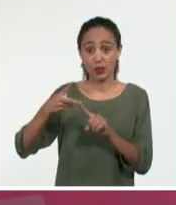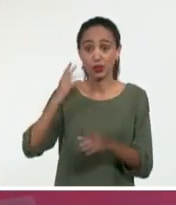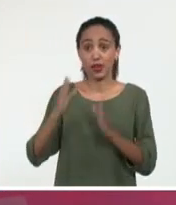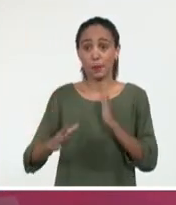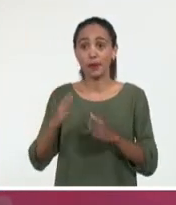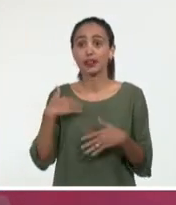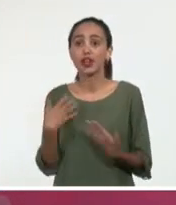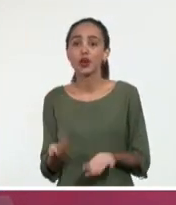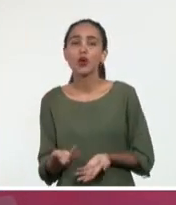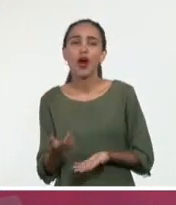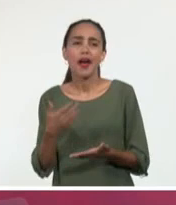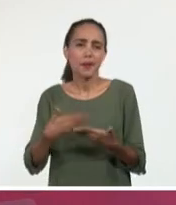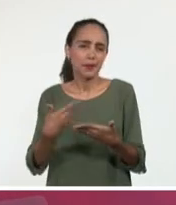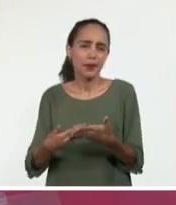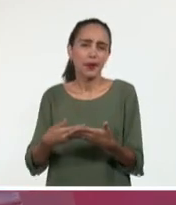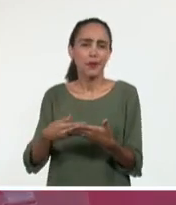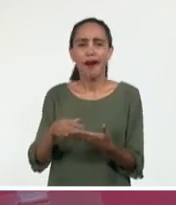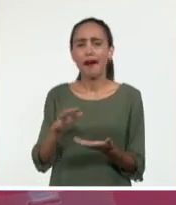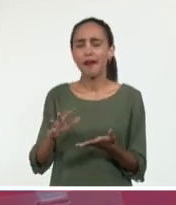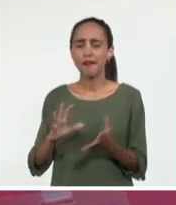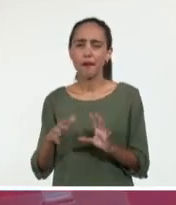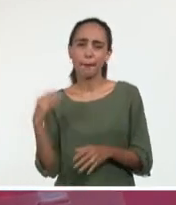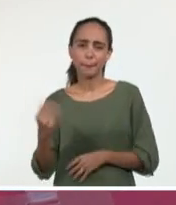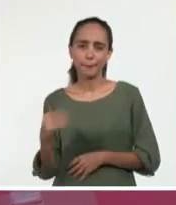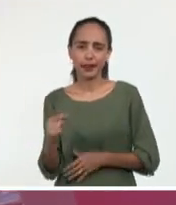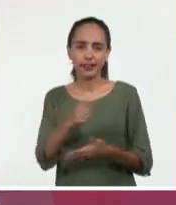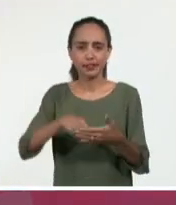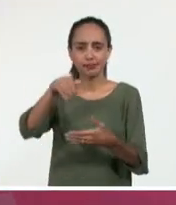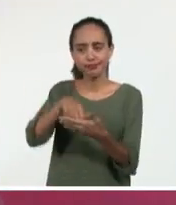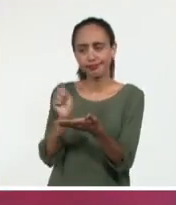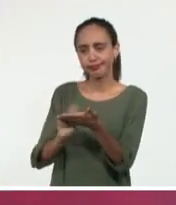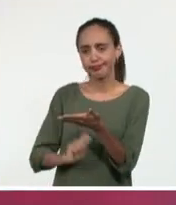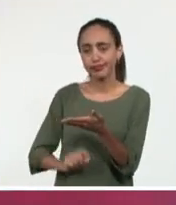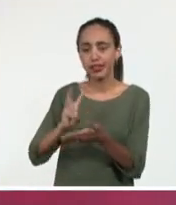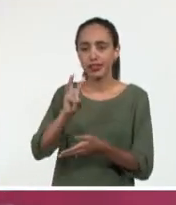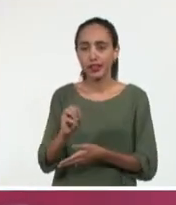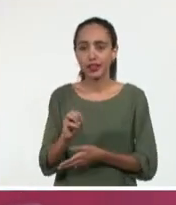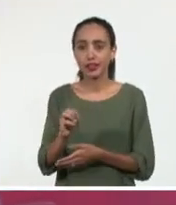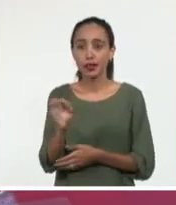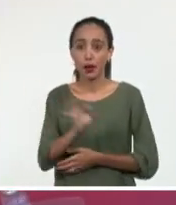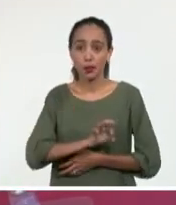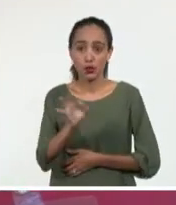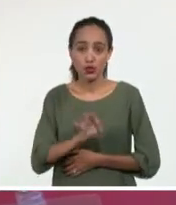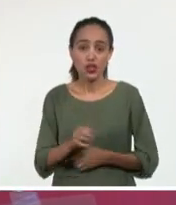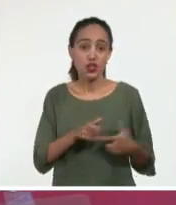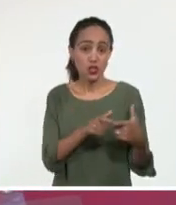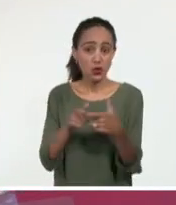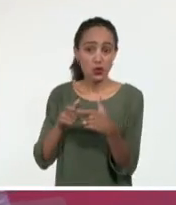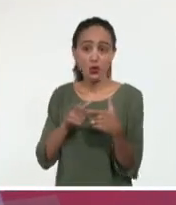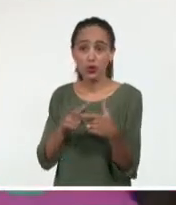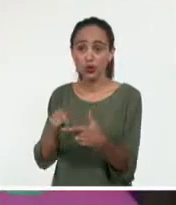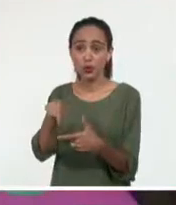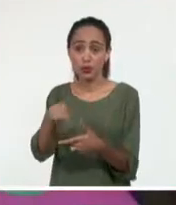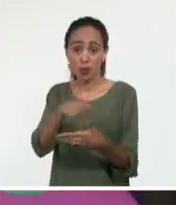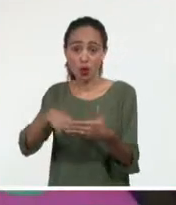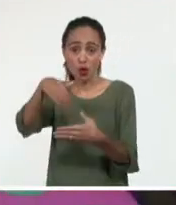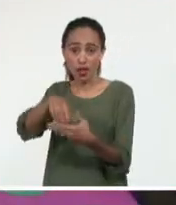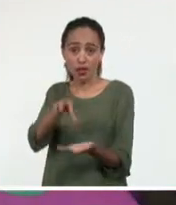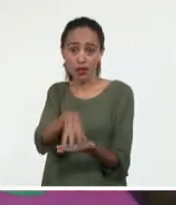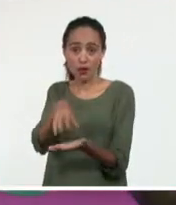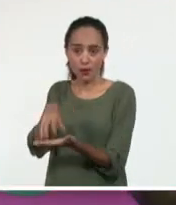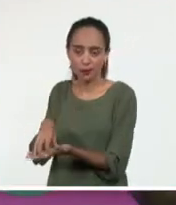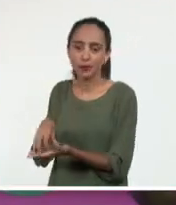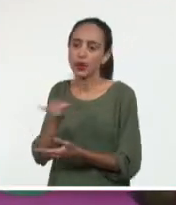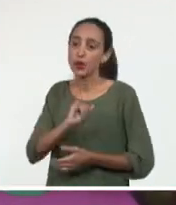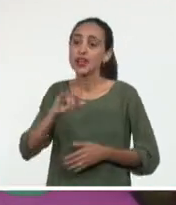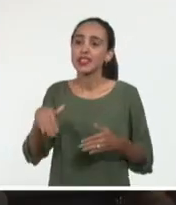ejercicio práctico del 30% de las circunscripciones con sus colegios en el territorio. Este día también